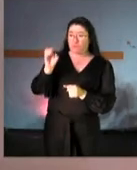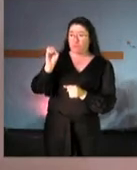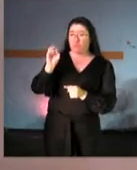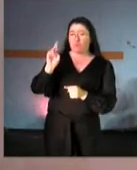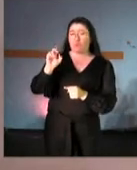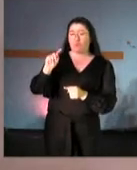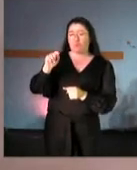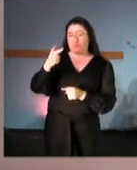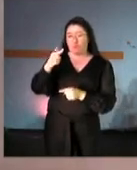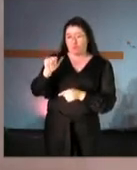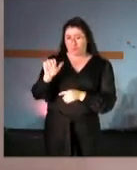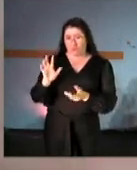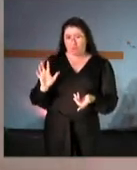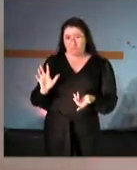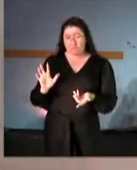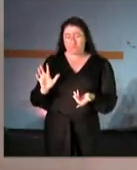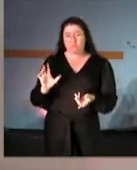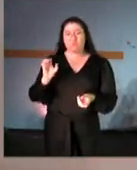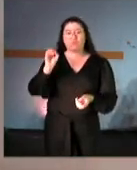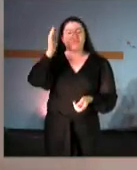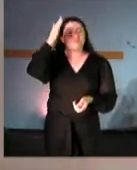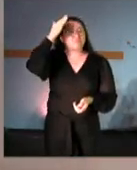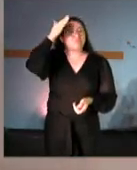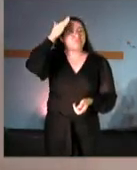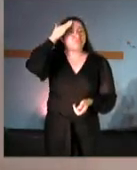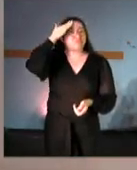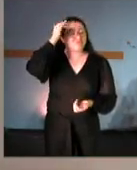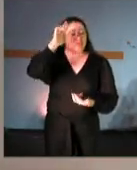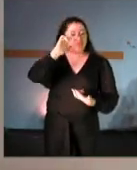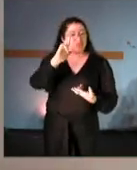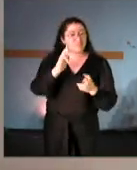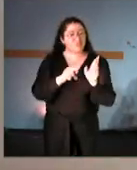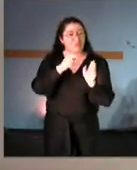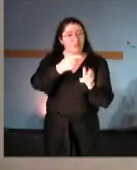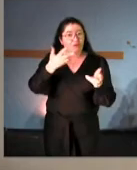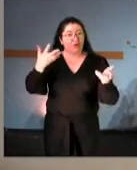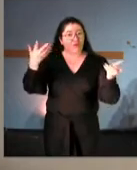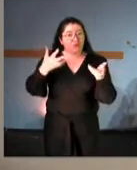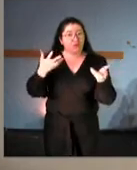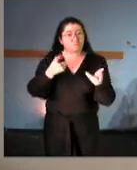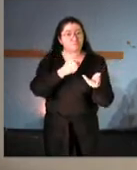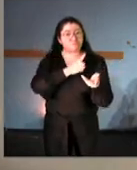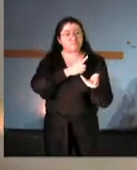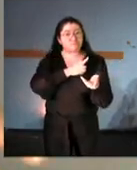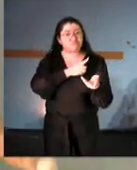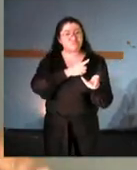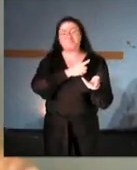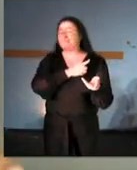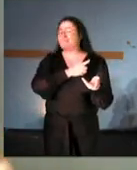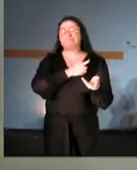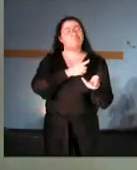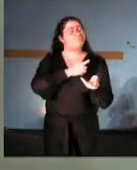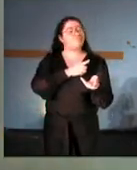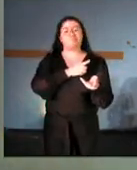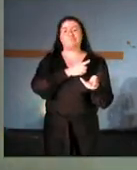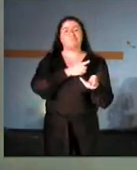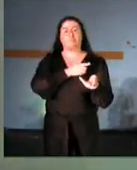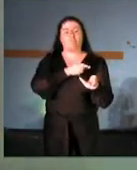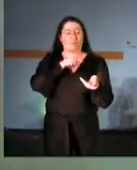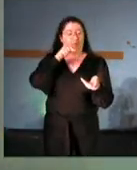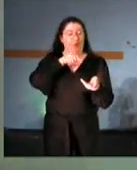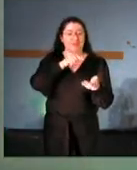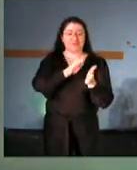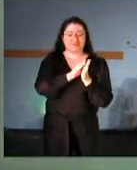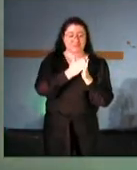que no fueron ni siquiera los grandes dirigentes de la revolución. En cada una de esas páginas y en